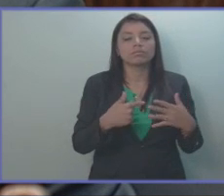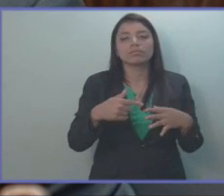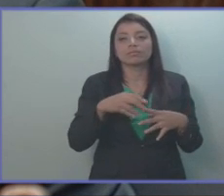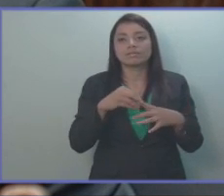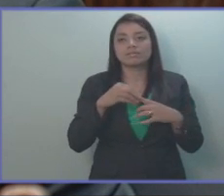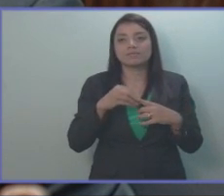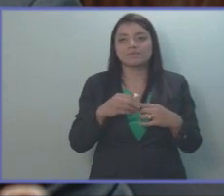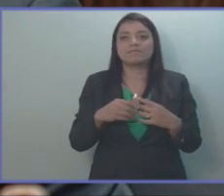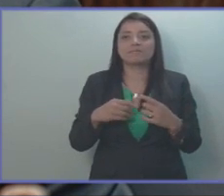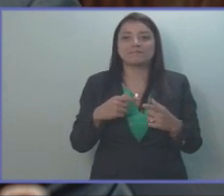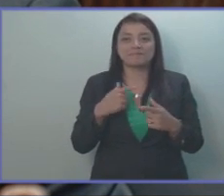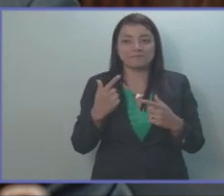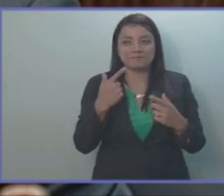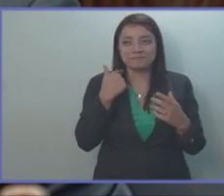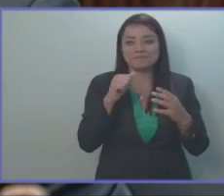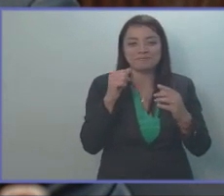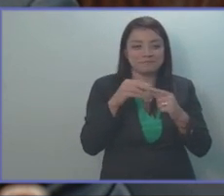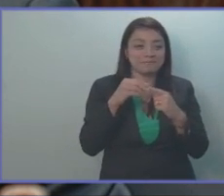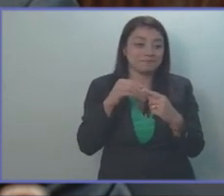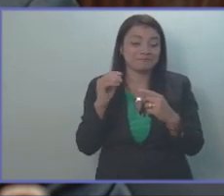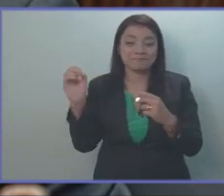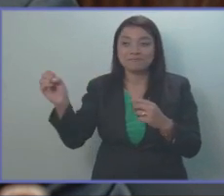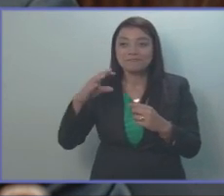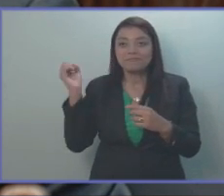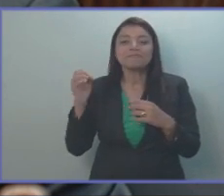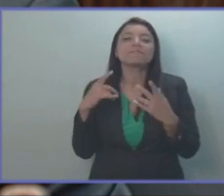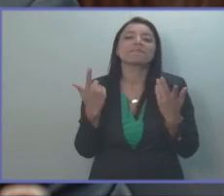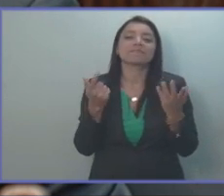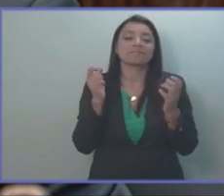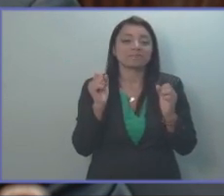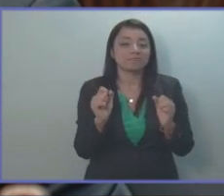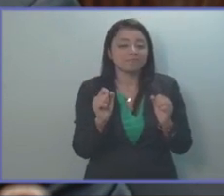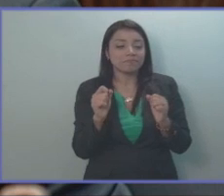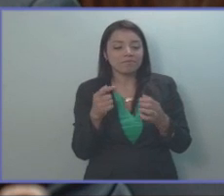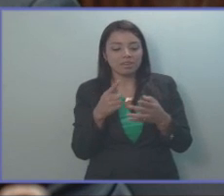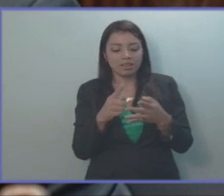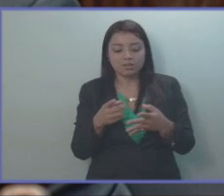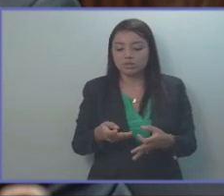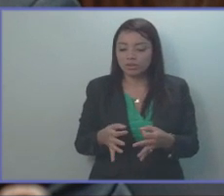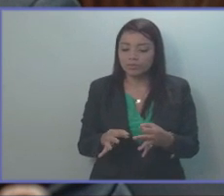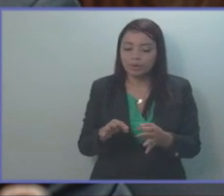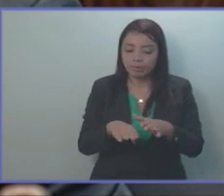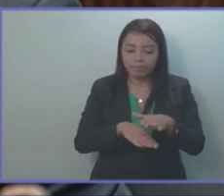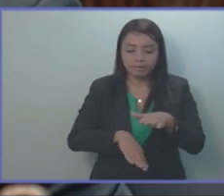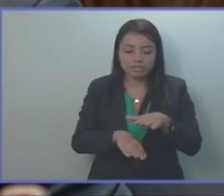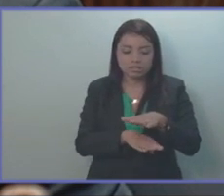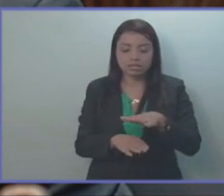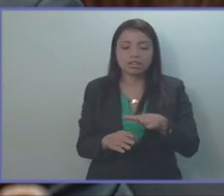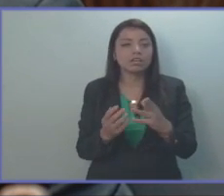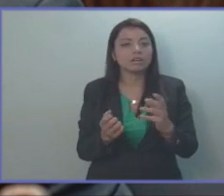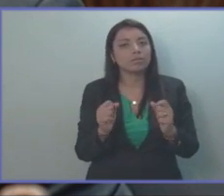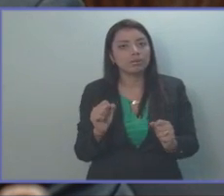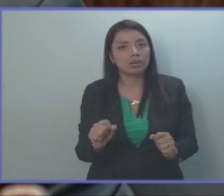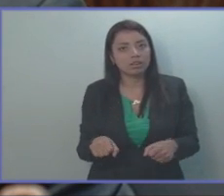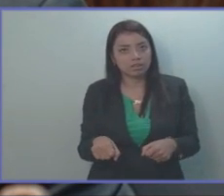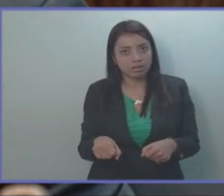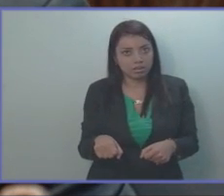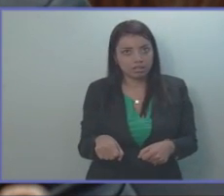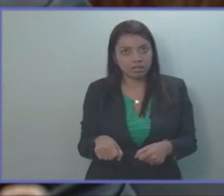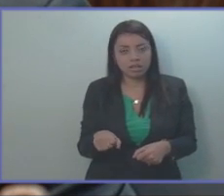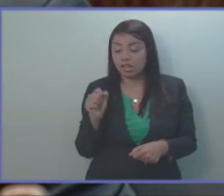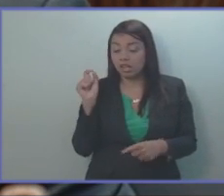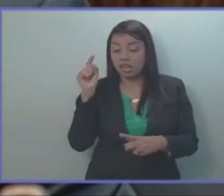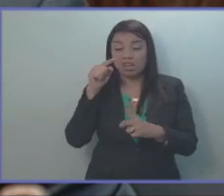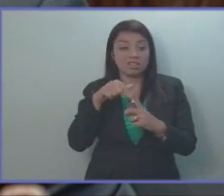especiales transitorias y extraordinarias constituyen una herramienta fundamental que permiten hasta el día